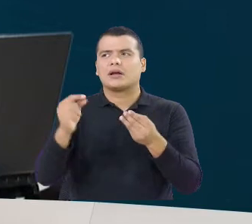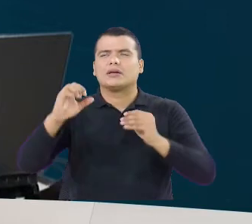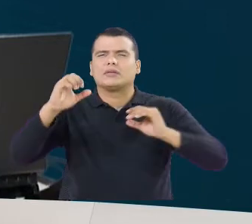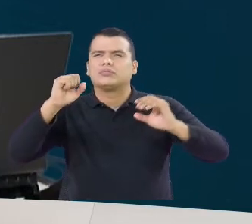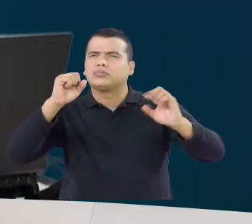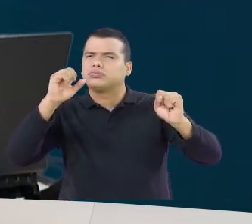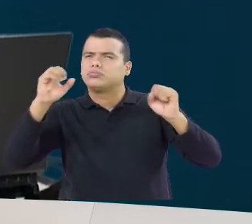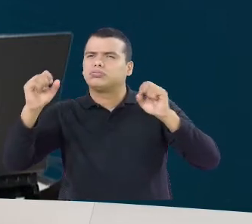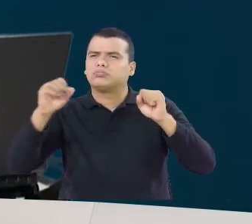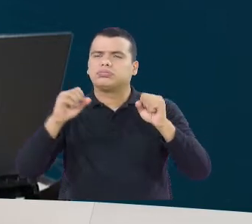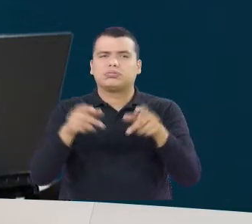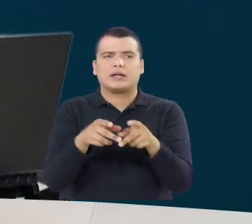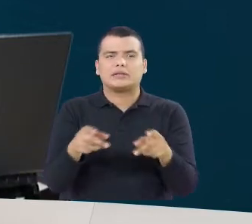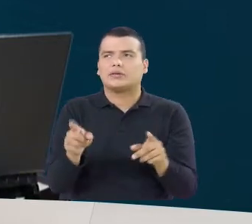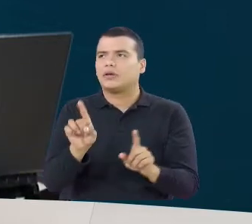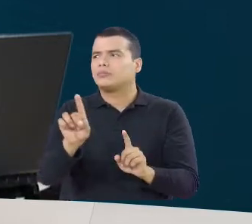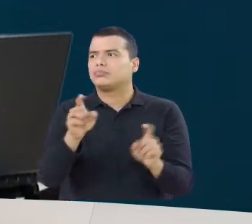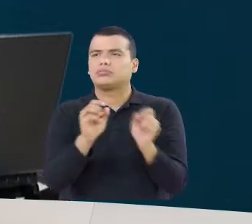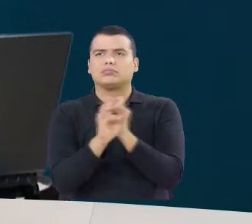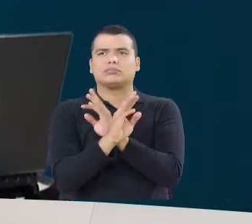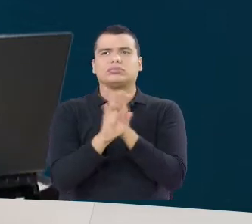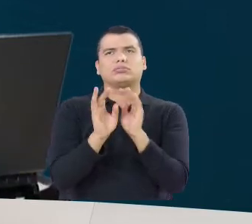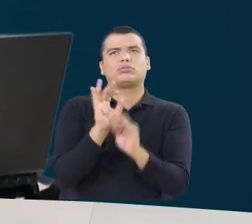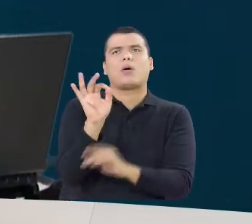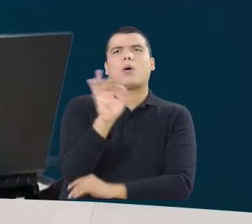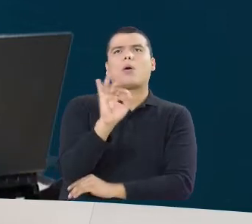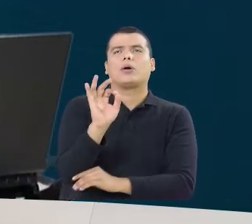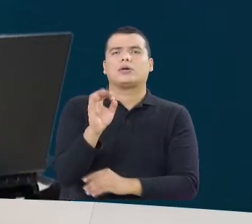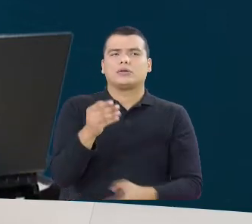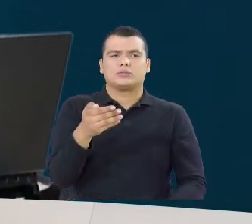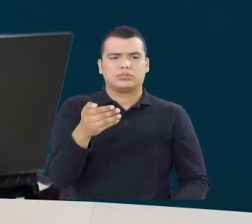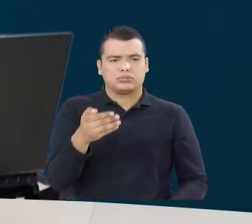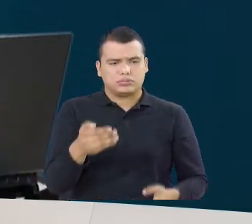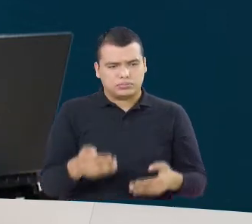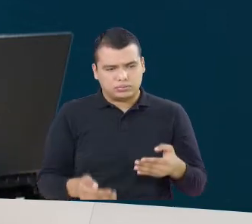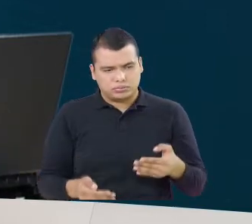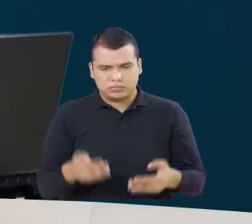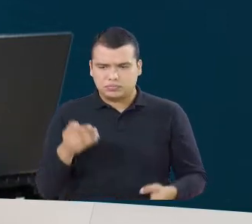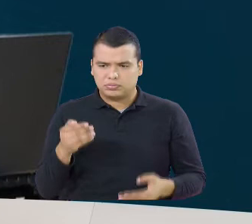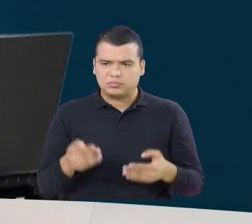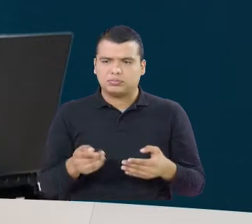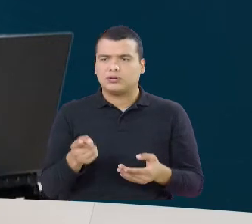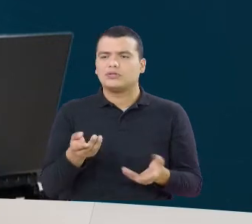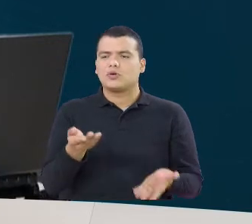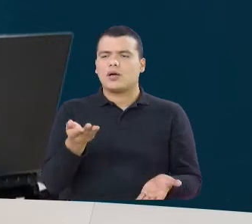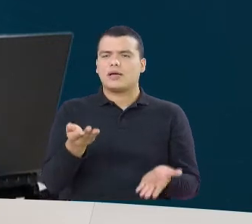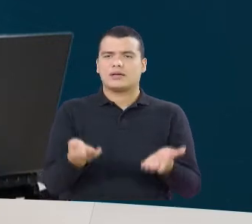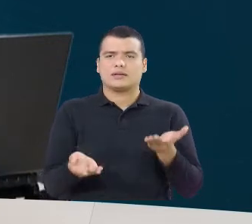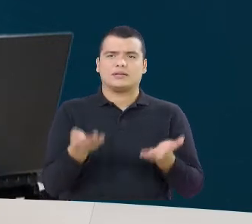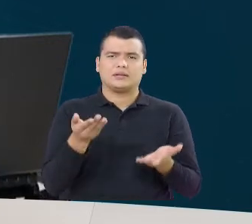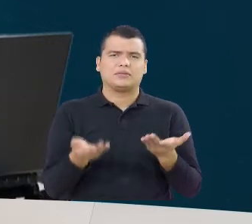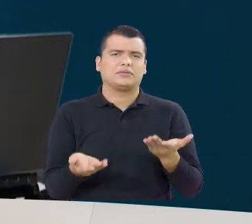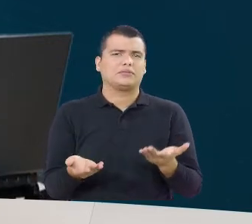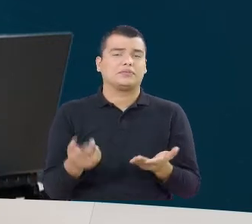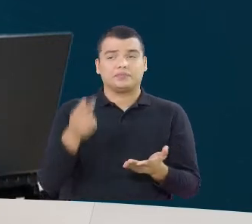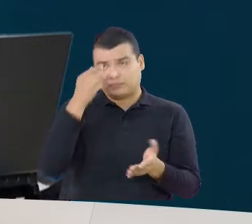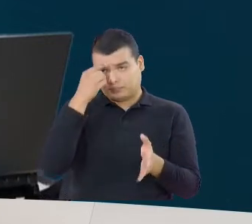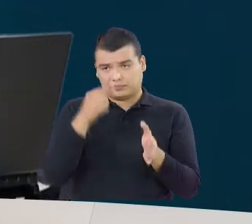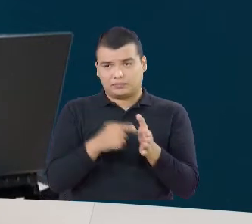de movimiento, para hacer robots de balanceo. Arduino es una